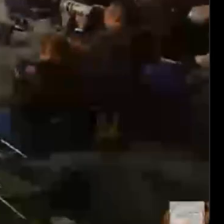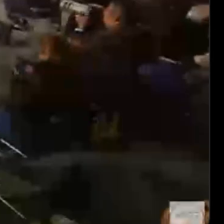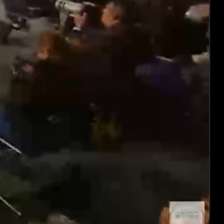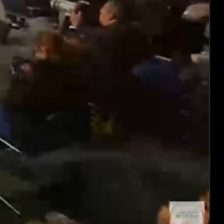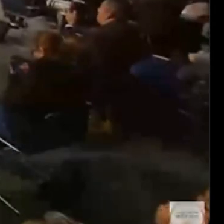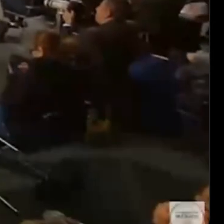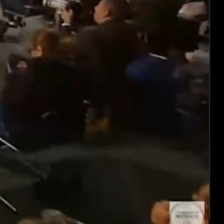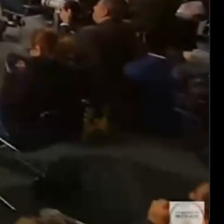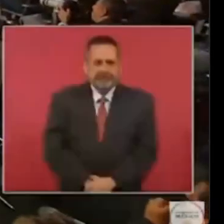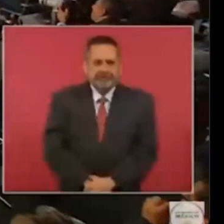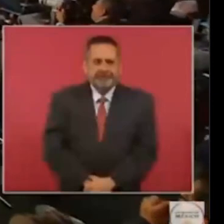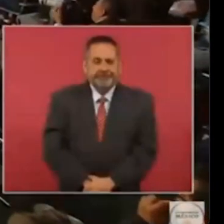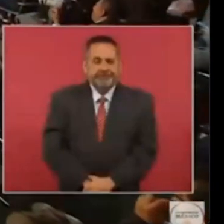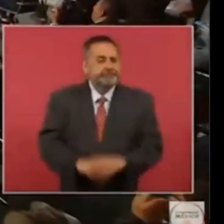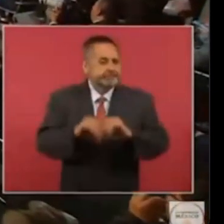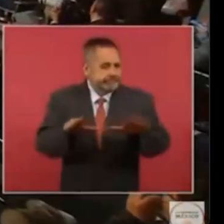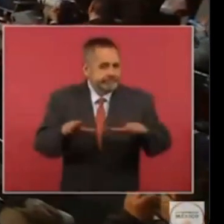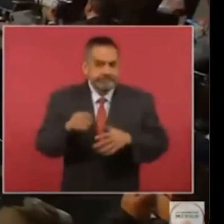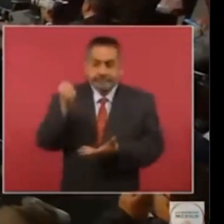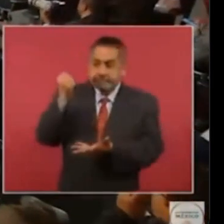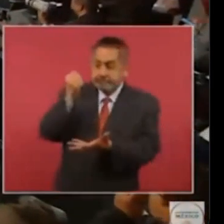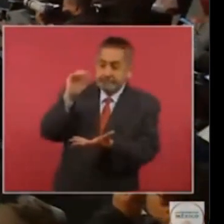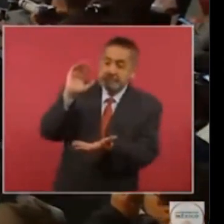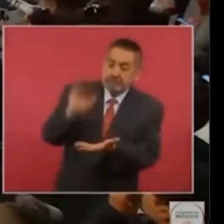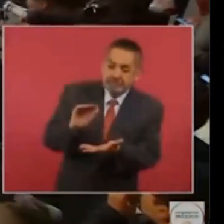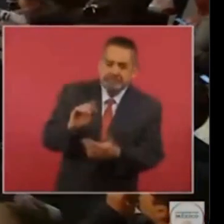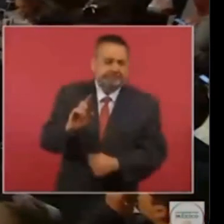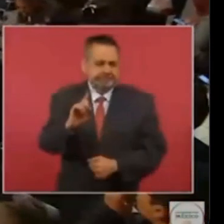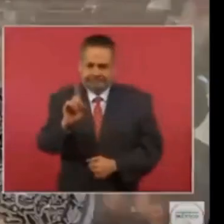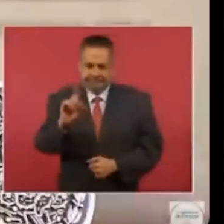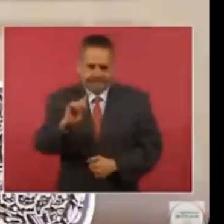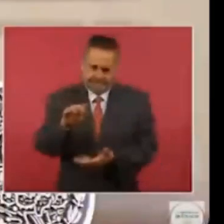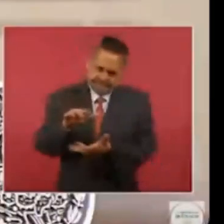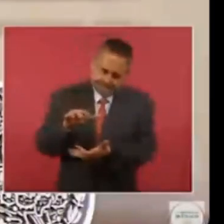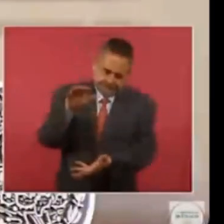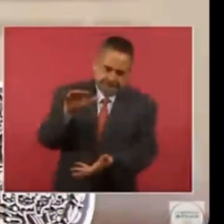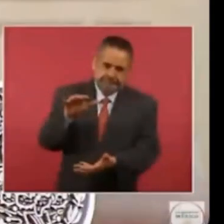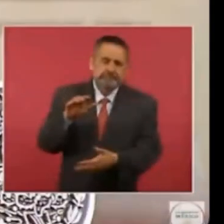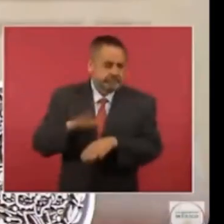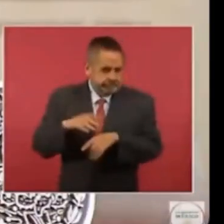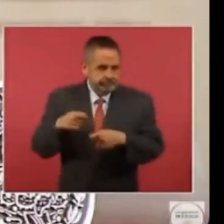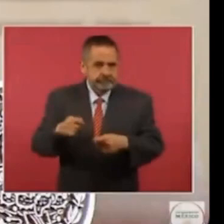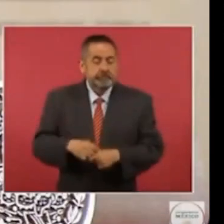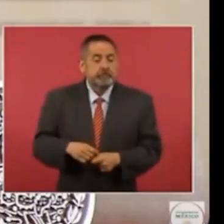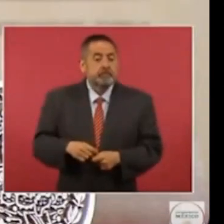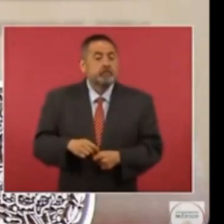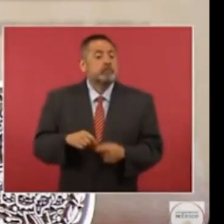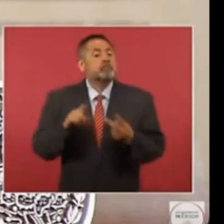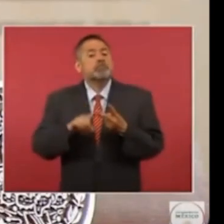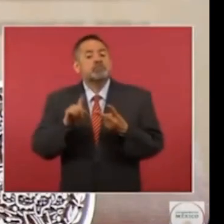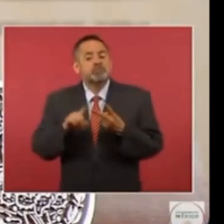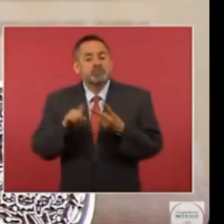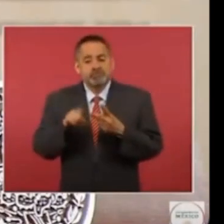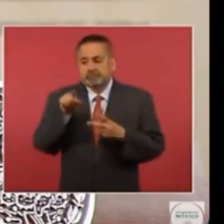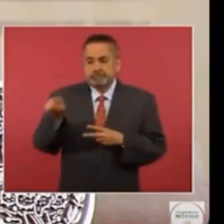que mande a la Guardia Nacional para que esté al tanto de los sabotajes. Vamos a ir a esta